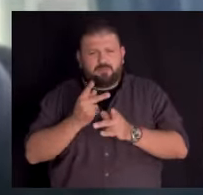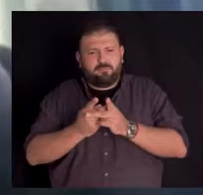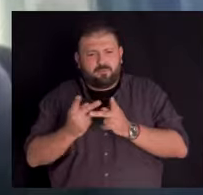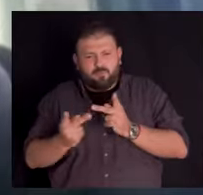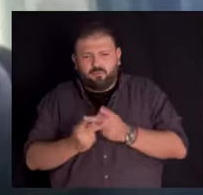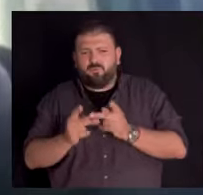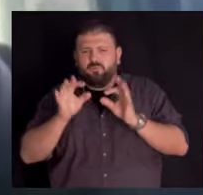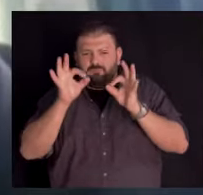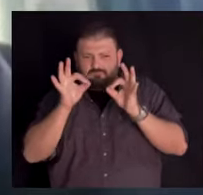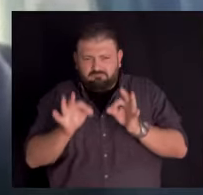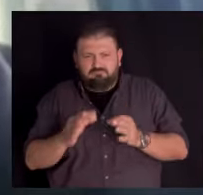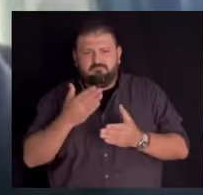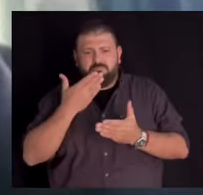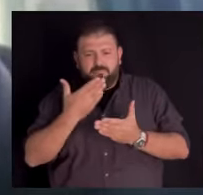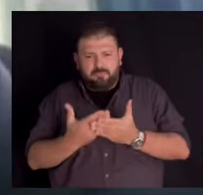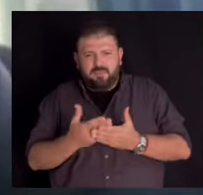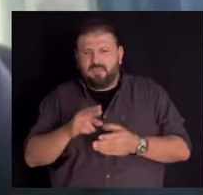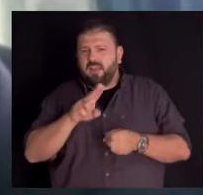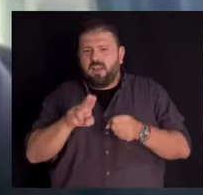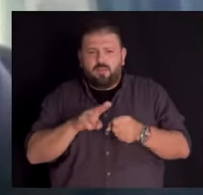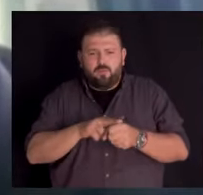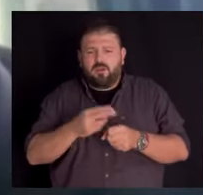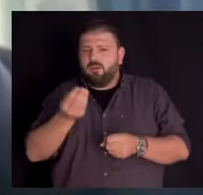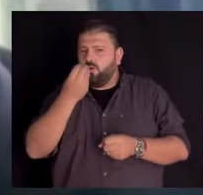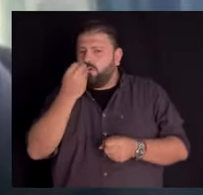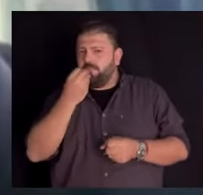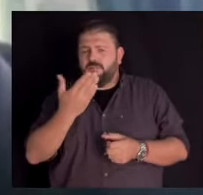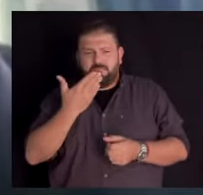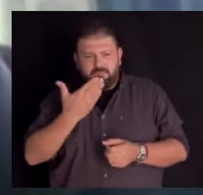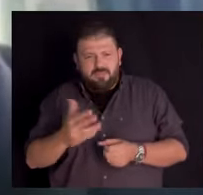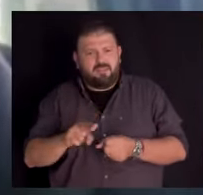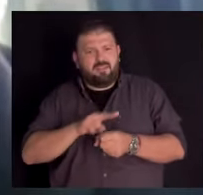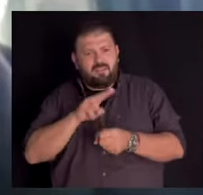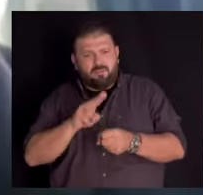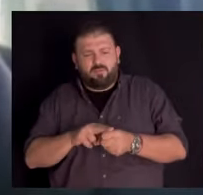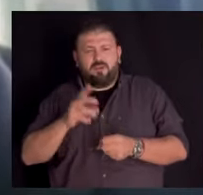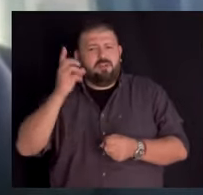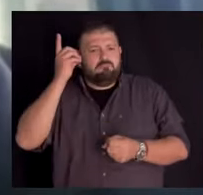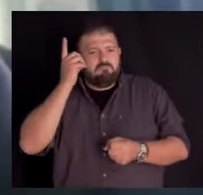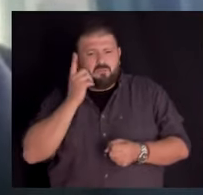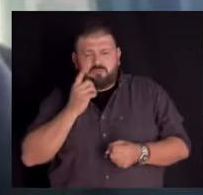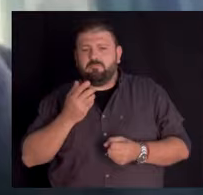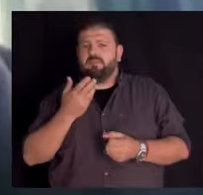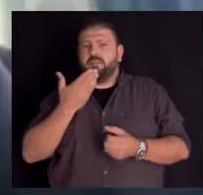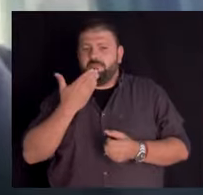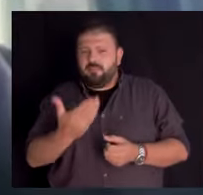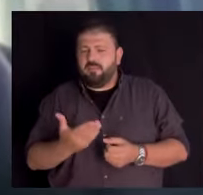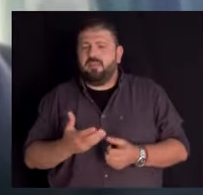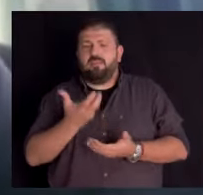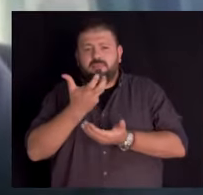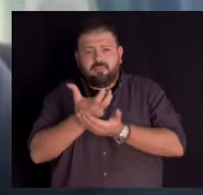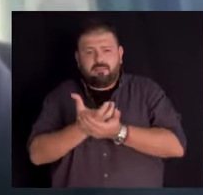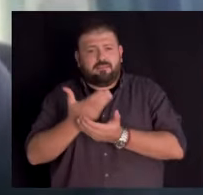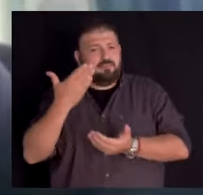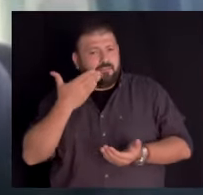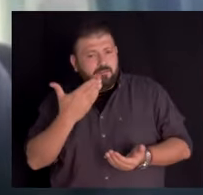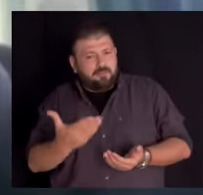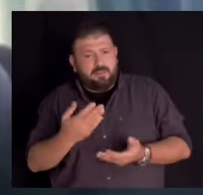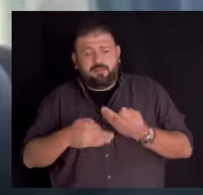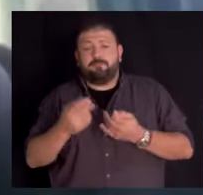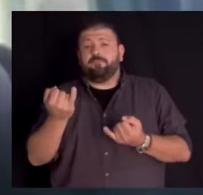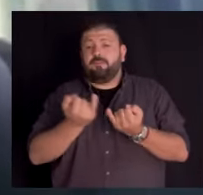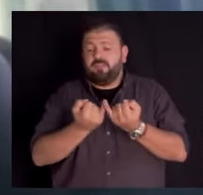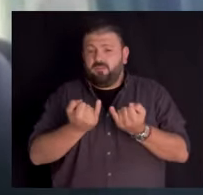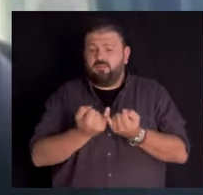cantidades adecuadas, ¿sí? Alguna alimentación saludable, dormir, descansar bien, ¿sí? Y